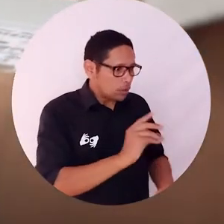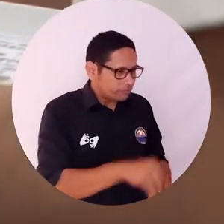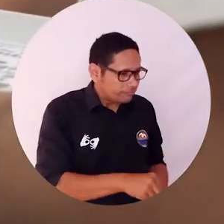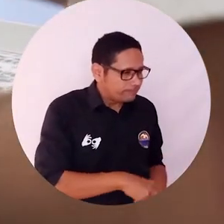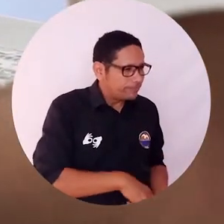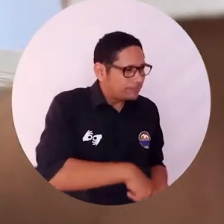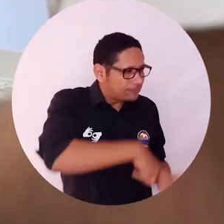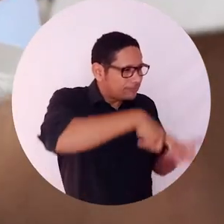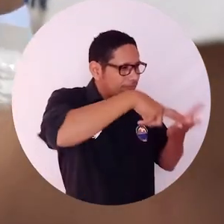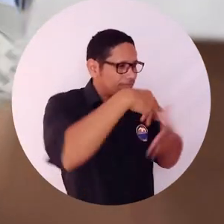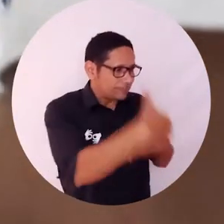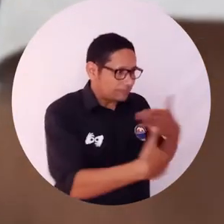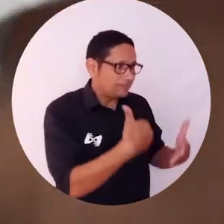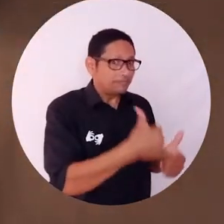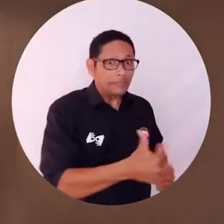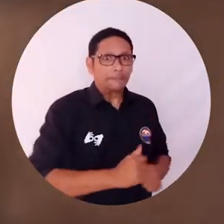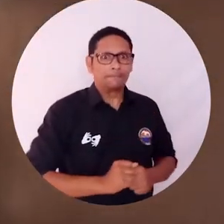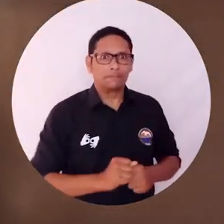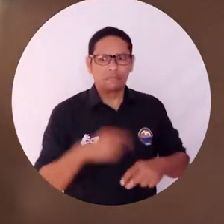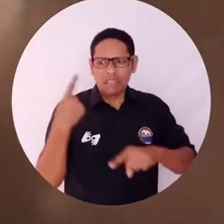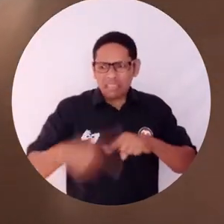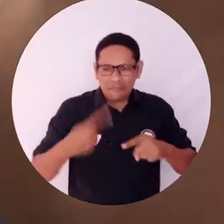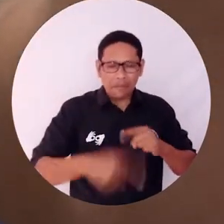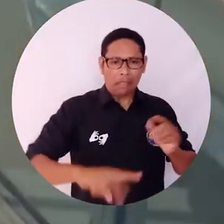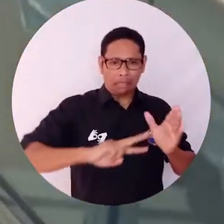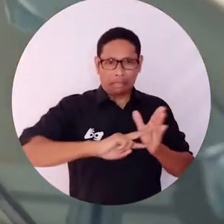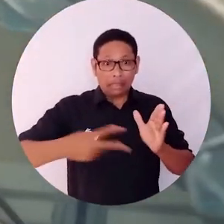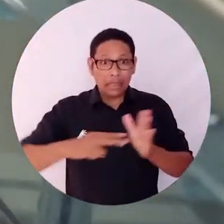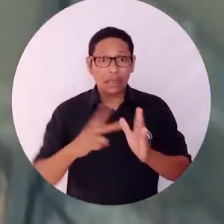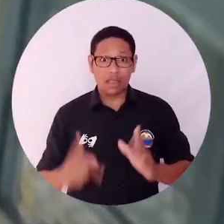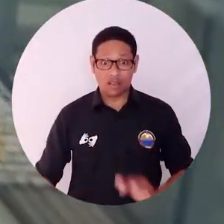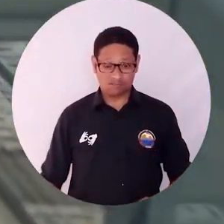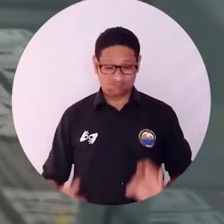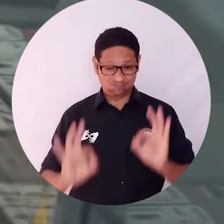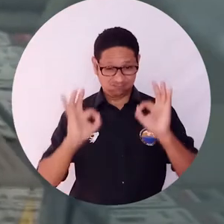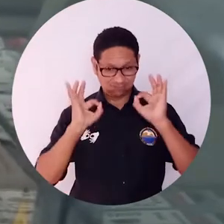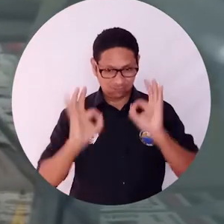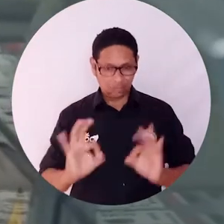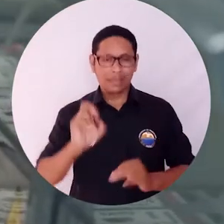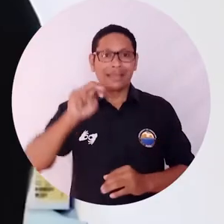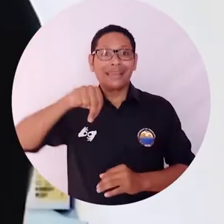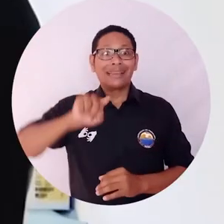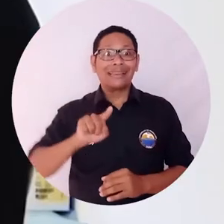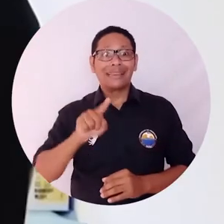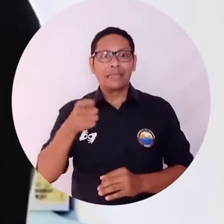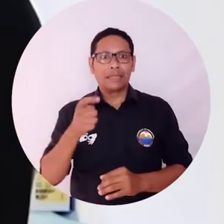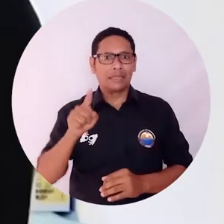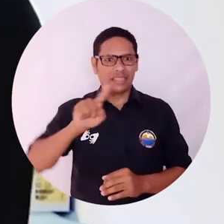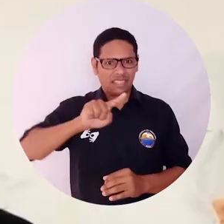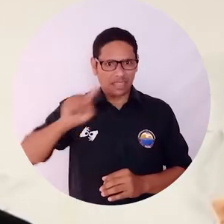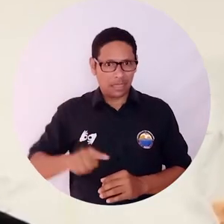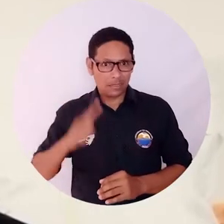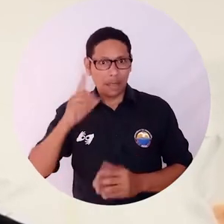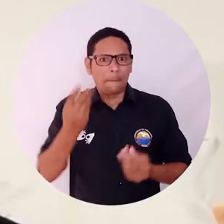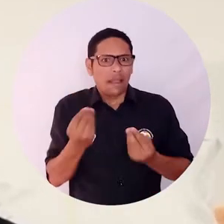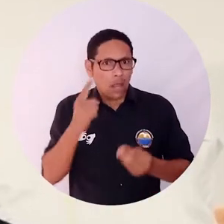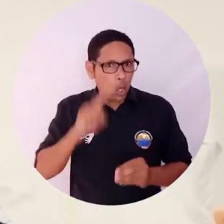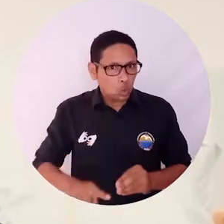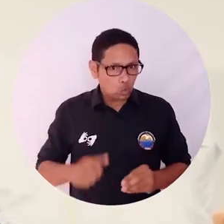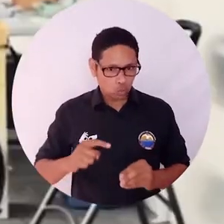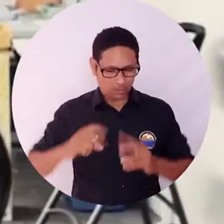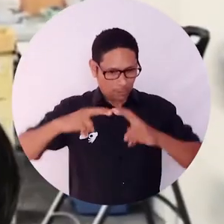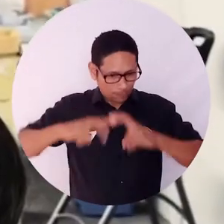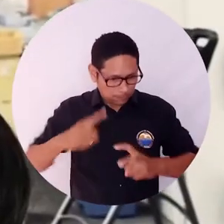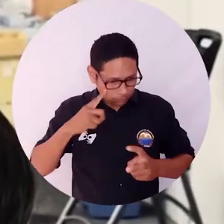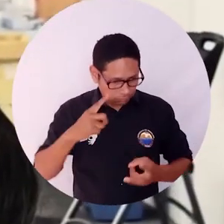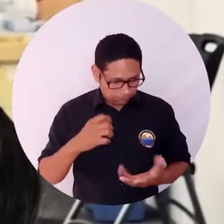mencionar que con la implementación de técnicas de secuenciación de última generación, NGS, la vigilancia genómica permite a los investigadores del país